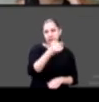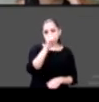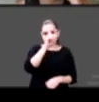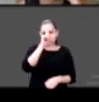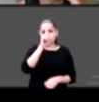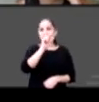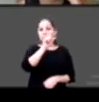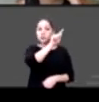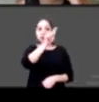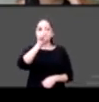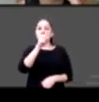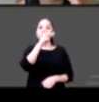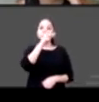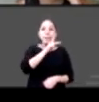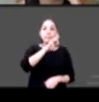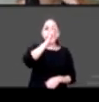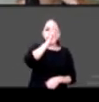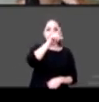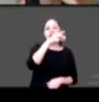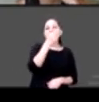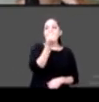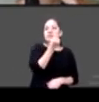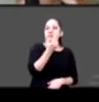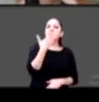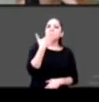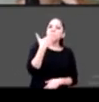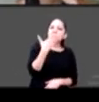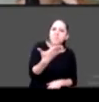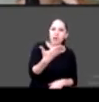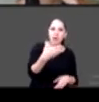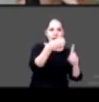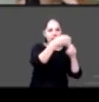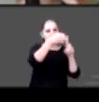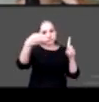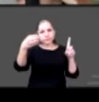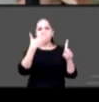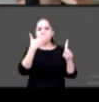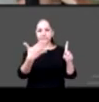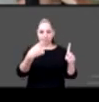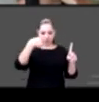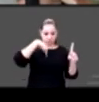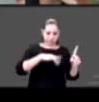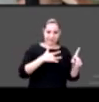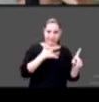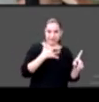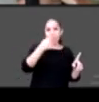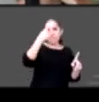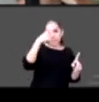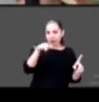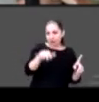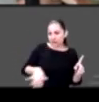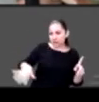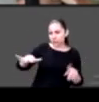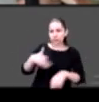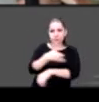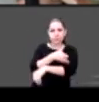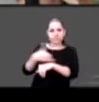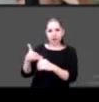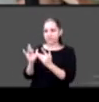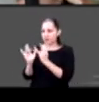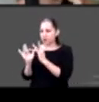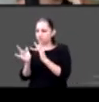una estructura para poder mejorar la calidad de las relaciones en la familia. Entonces, lo que queremos nosotros para que